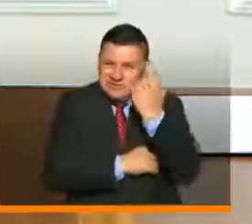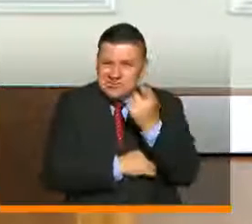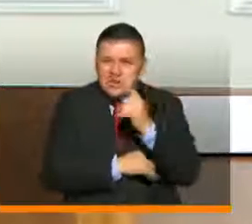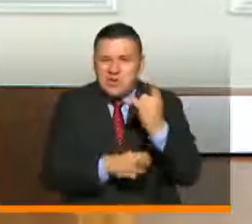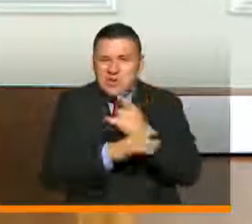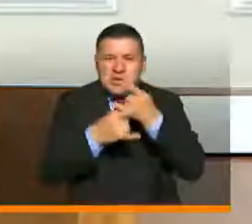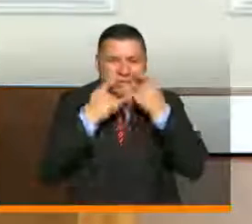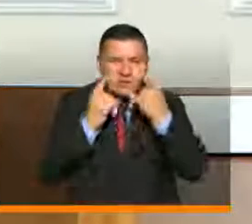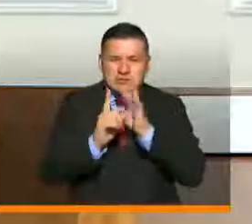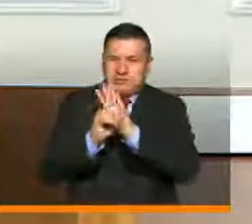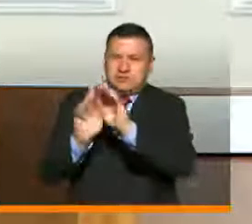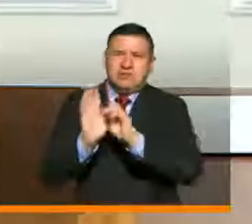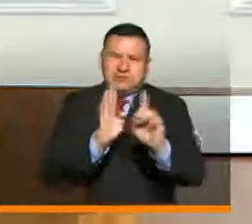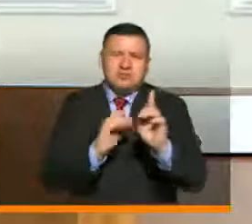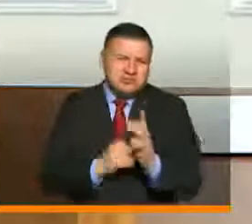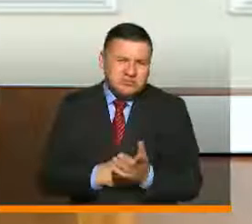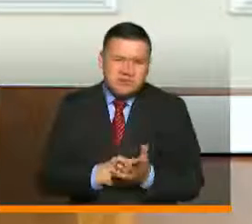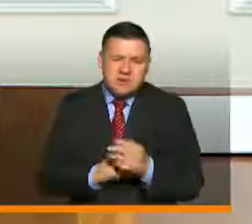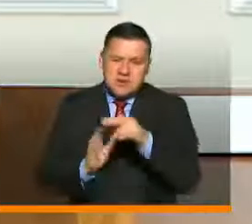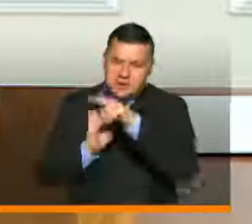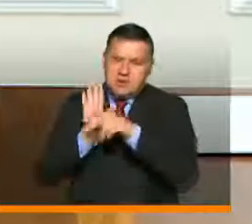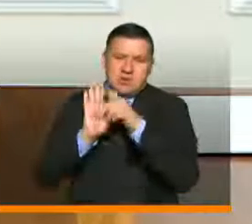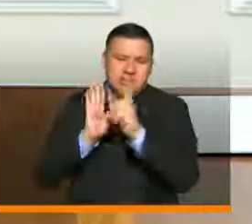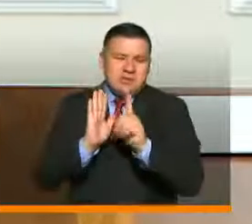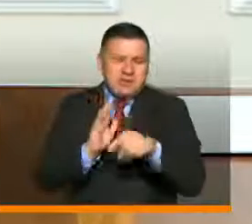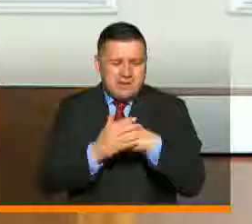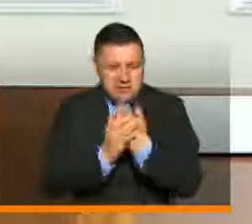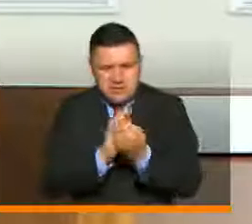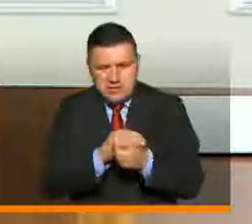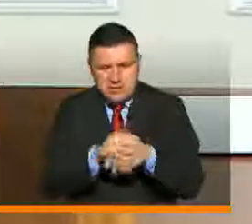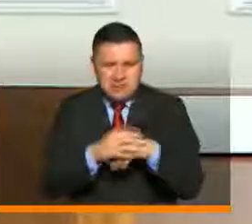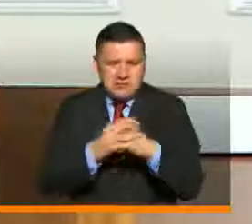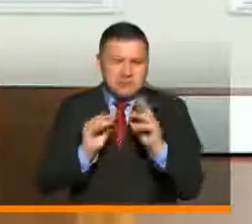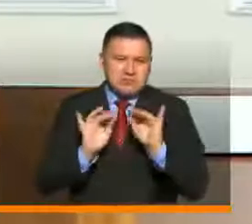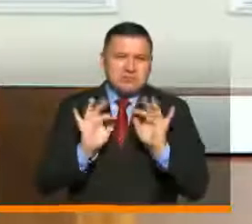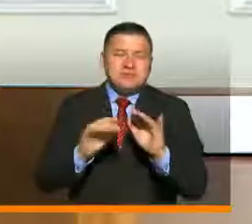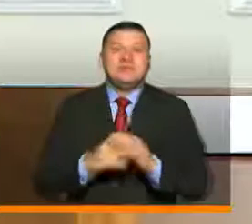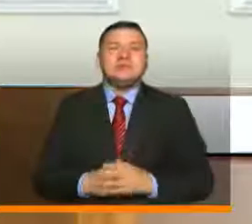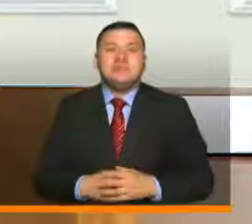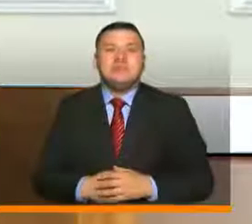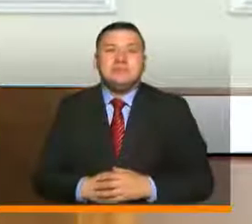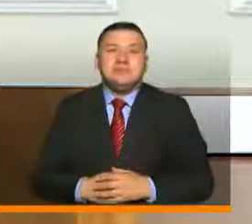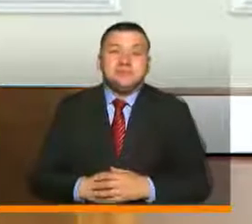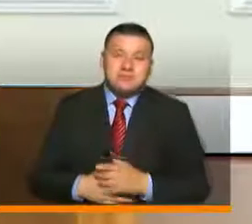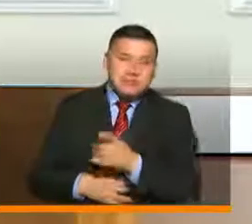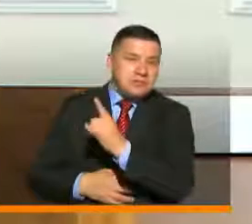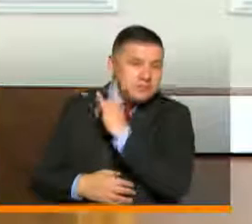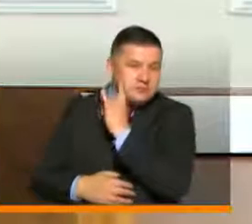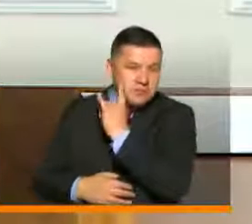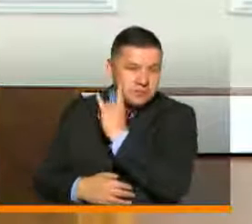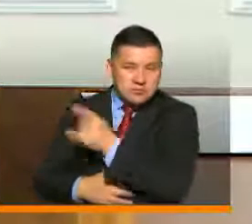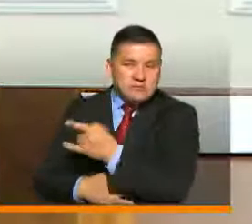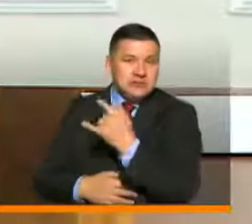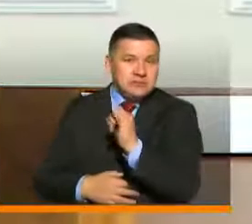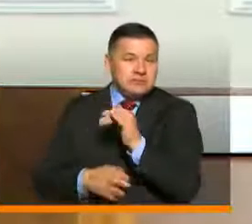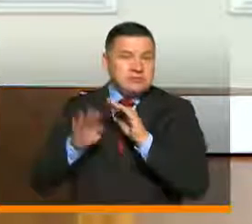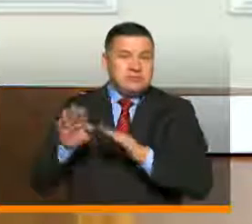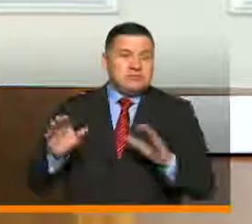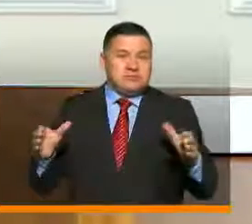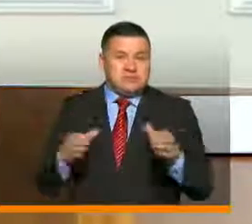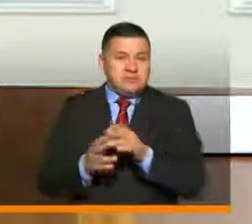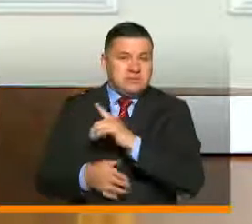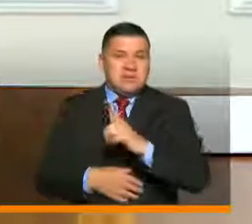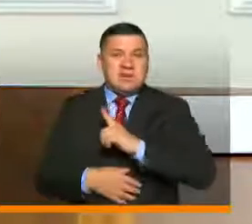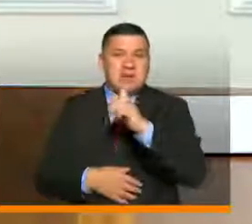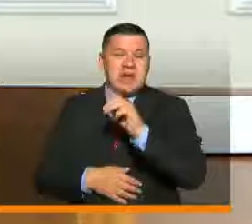tapabocas el distanciamiento los protocolos lavado de manos y nuevas vulneraciones así que vamos a escucharlas porque ellas representan también el